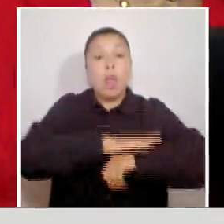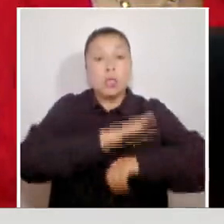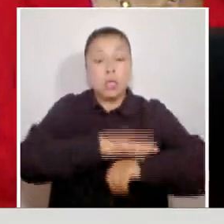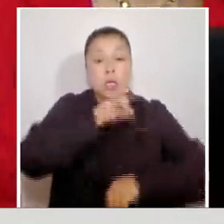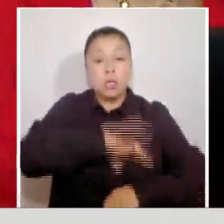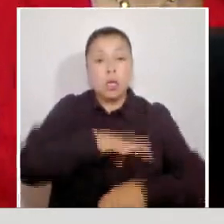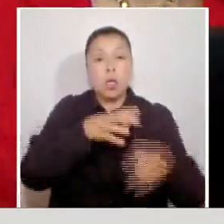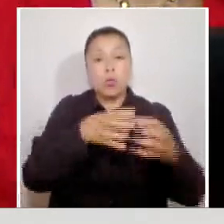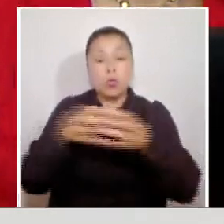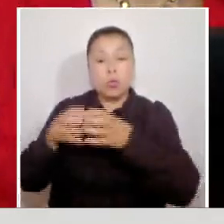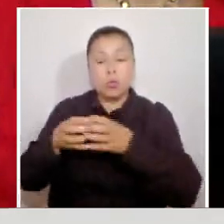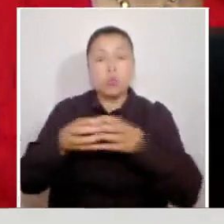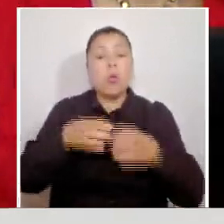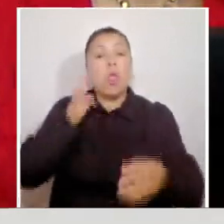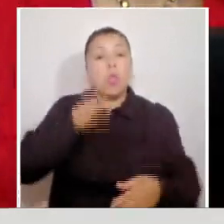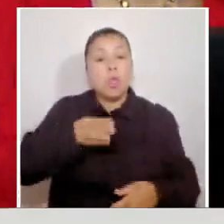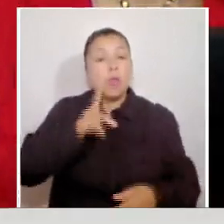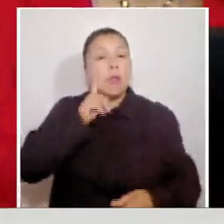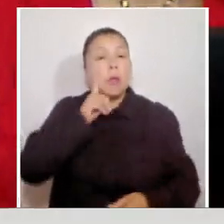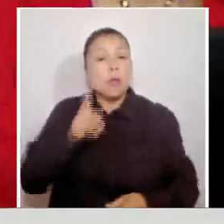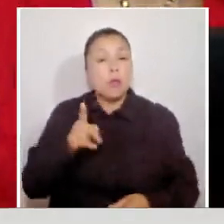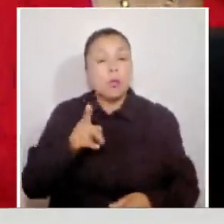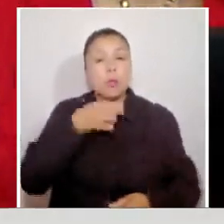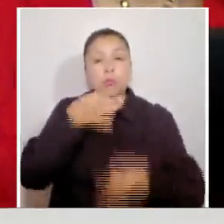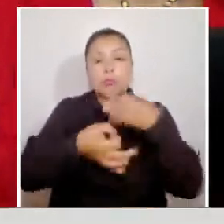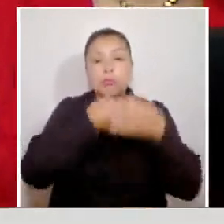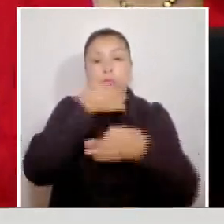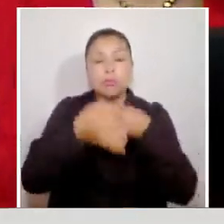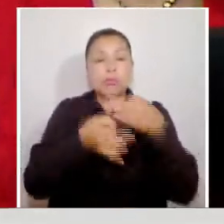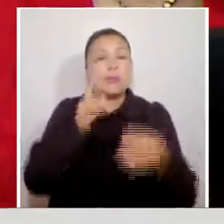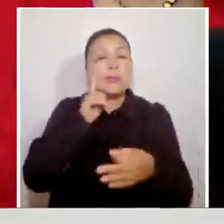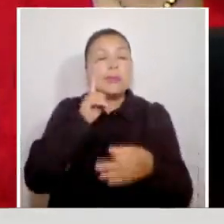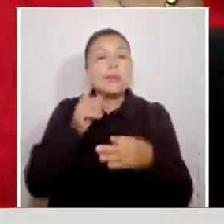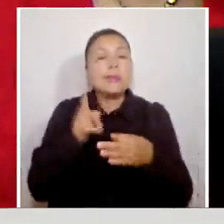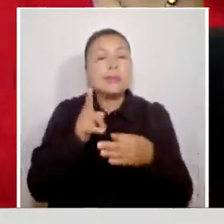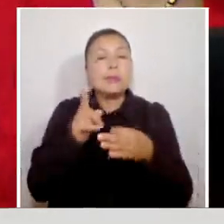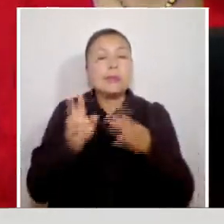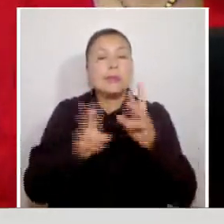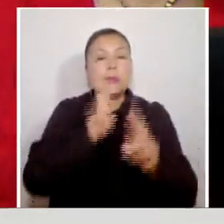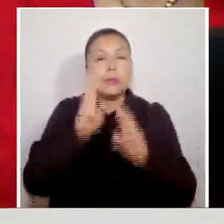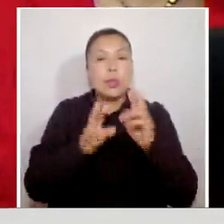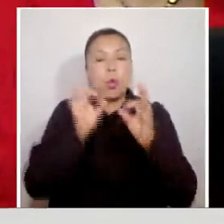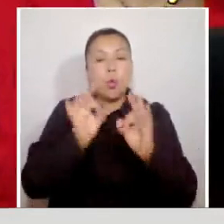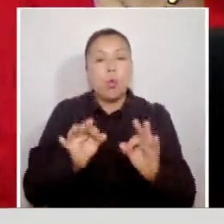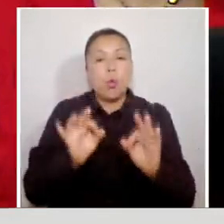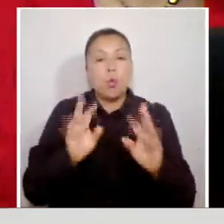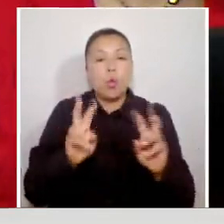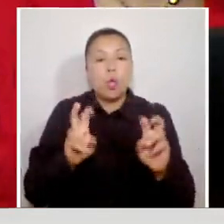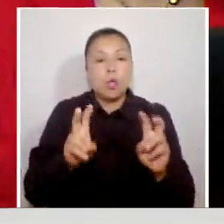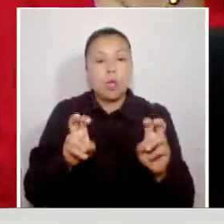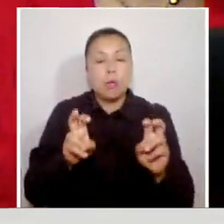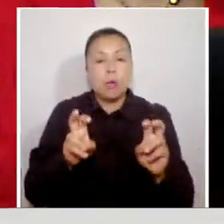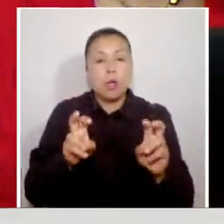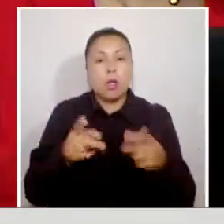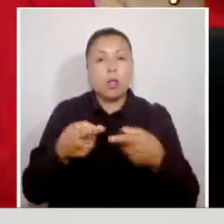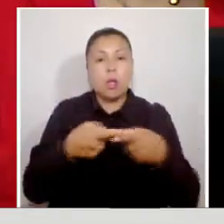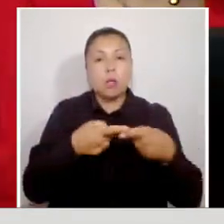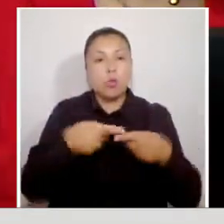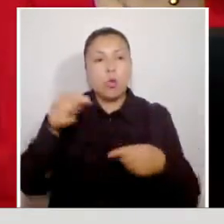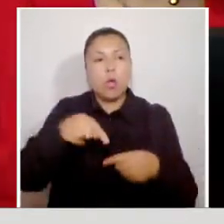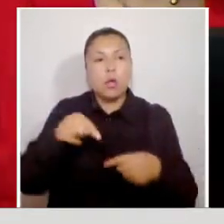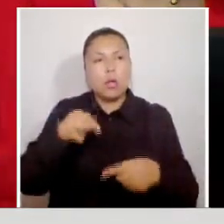progresistas También tienen que tener un un discurso que esté asociado precisamente al tema de la seguridad acaso los